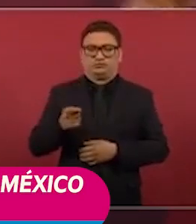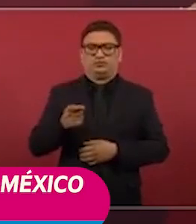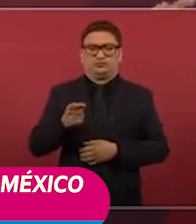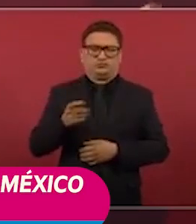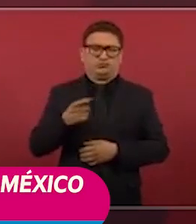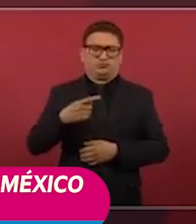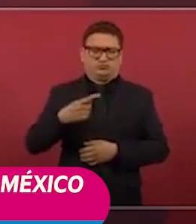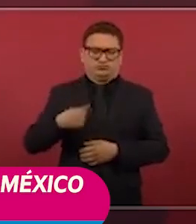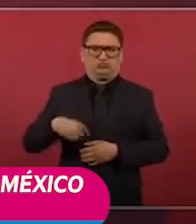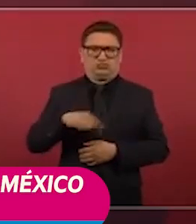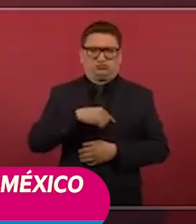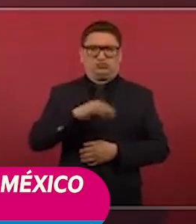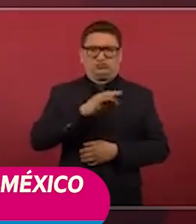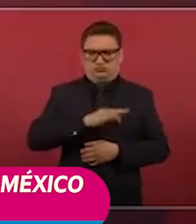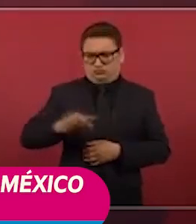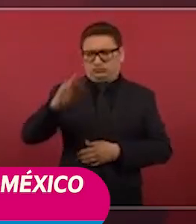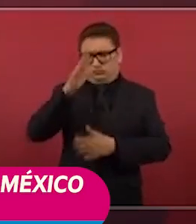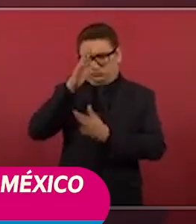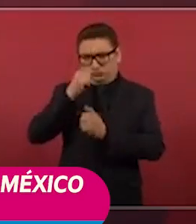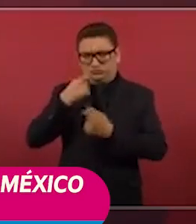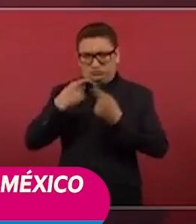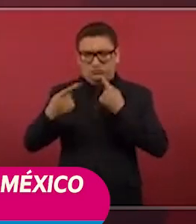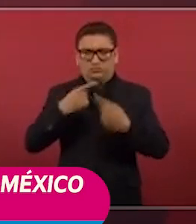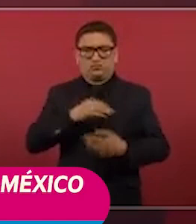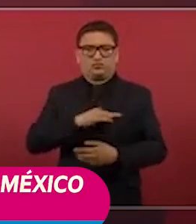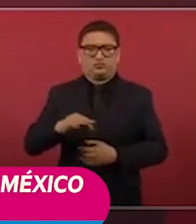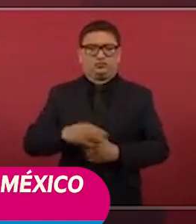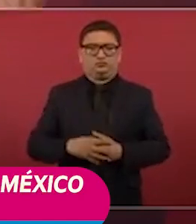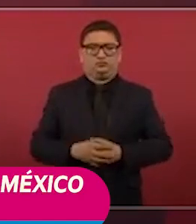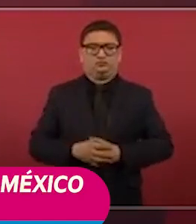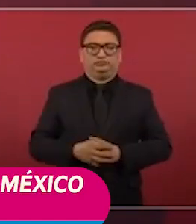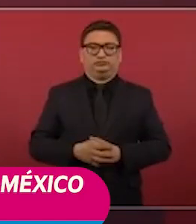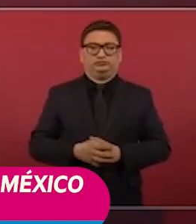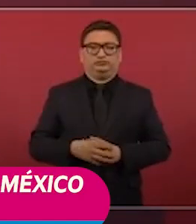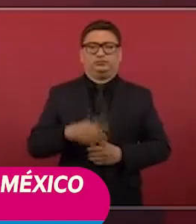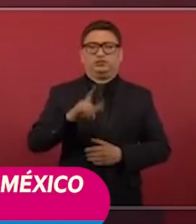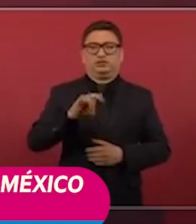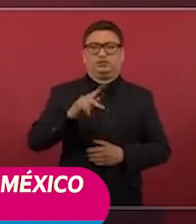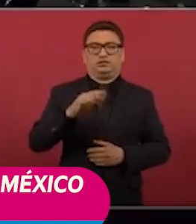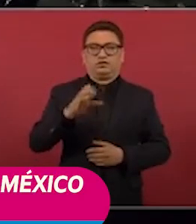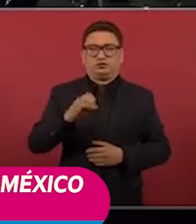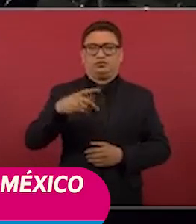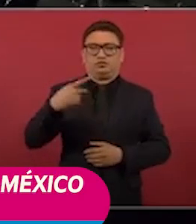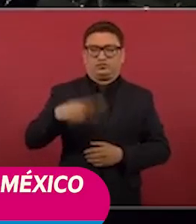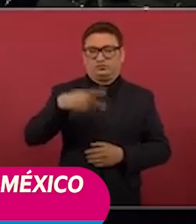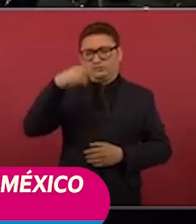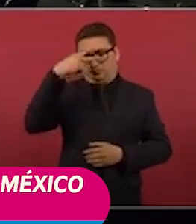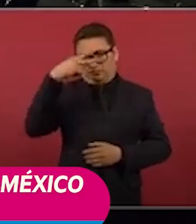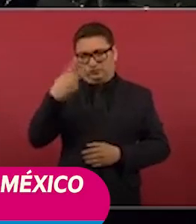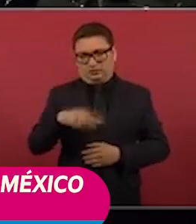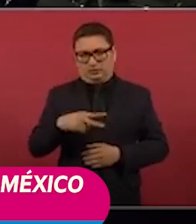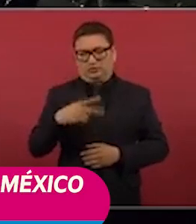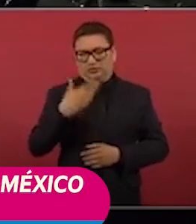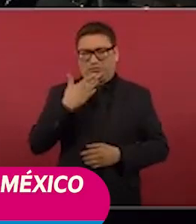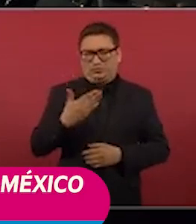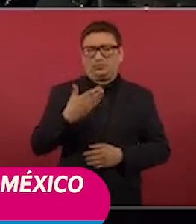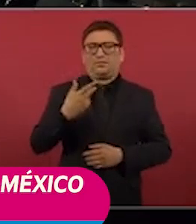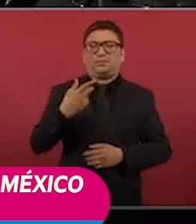podamos ponernos de acuerdo. El litio es de los mexicanos, pero bueno,